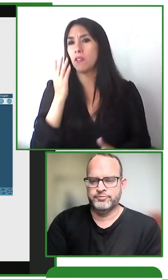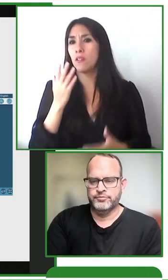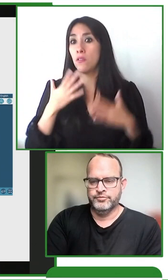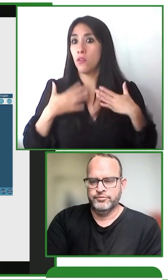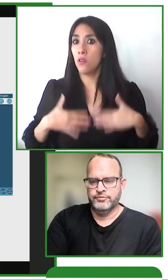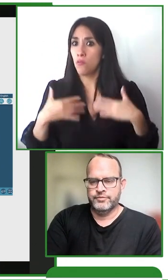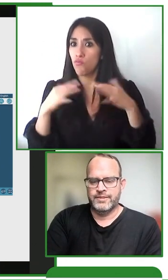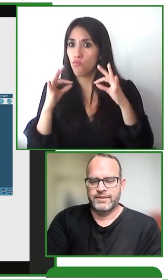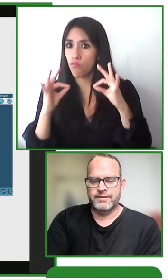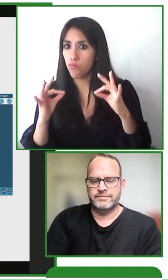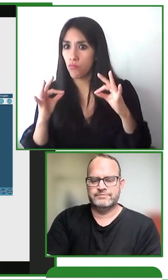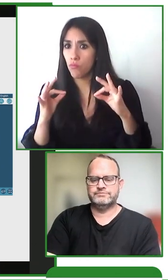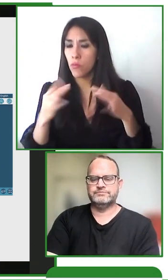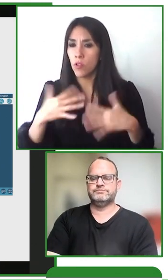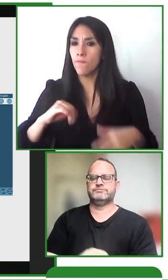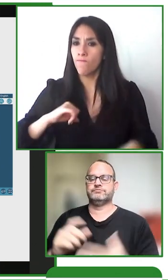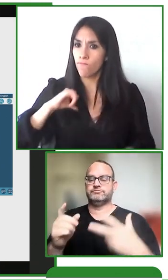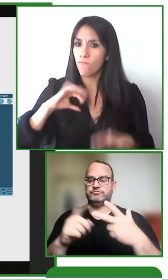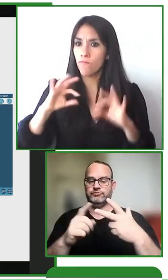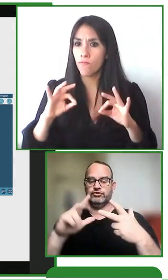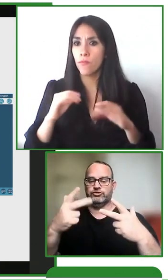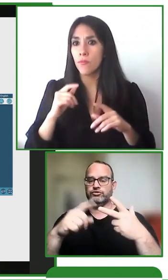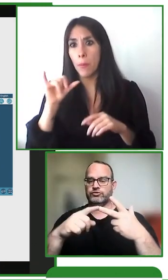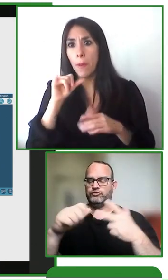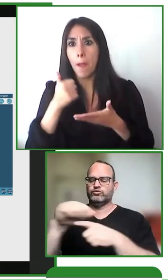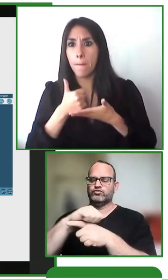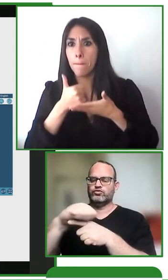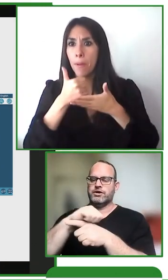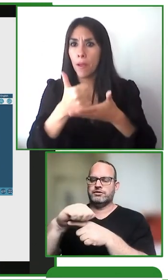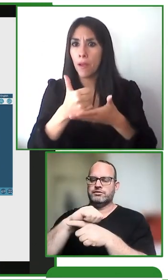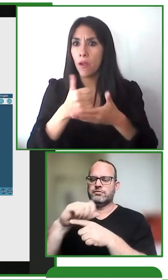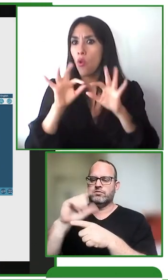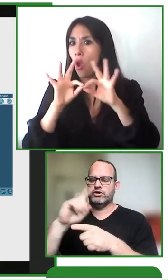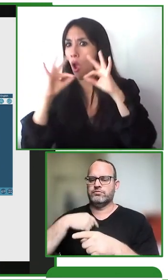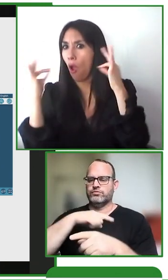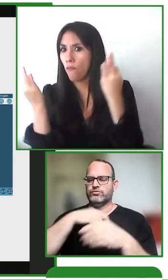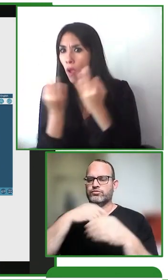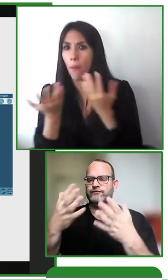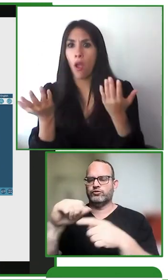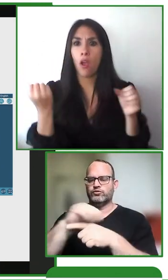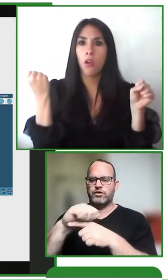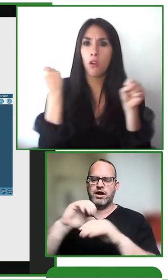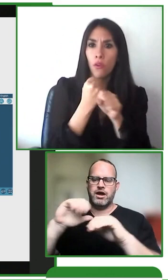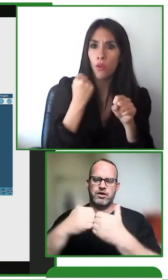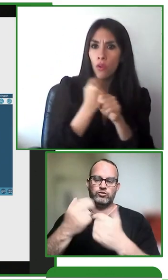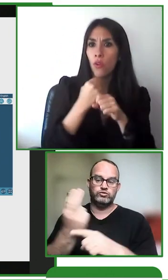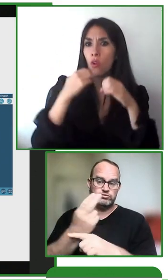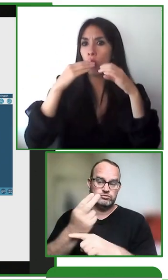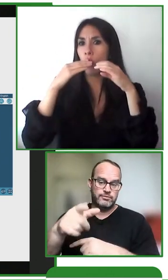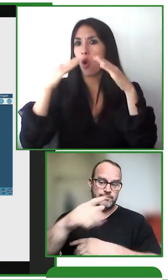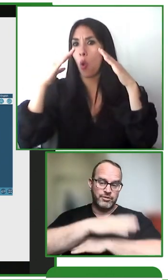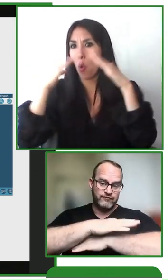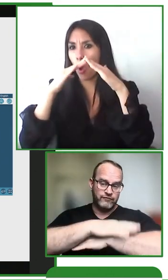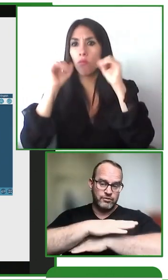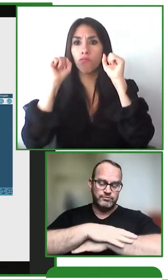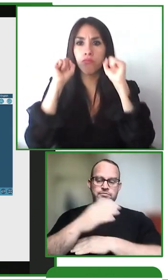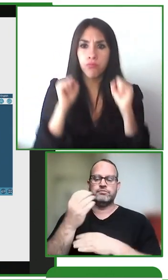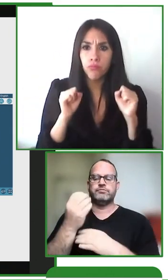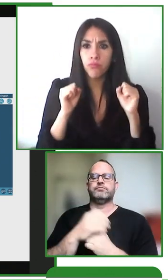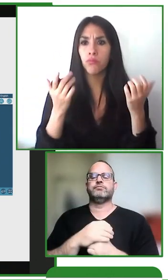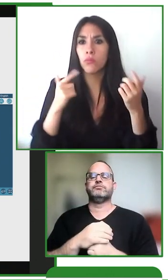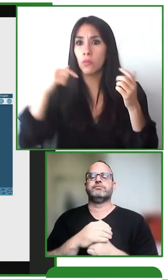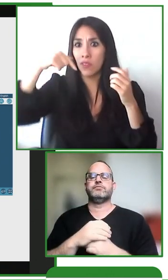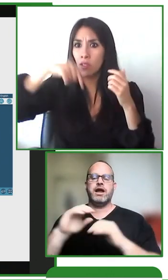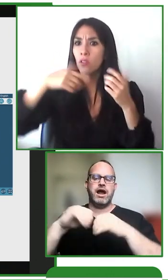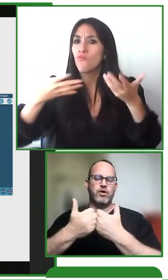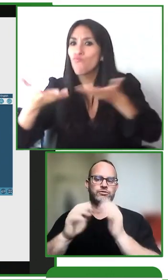en sus casas desarrollando la lectura compartida con los niños y también se hace en las escuelas. Y un tercer